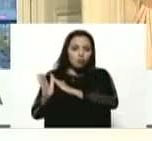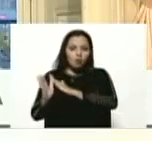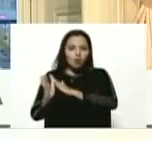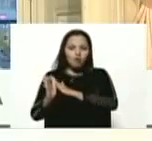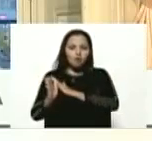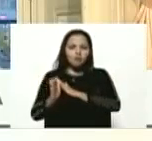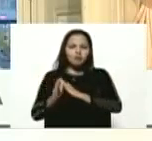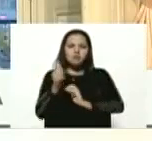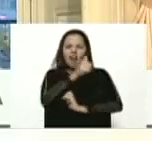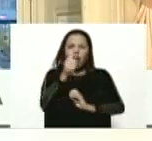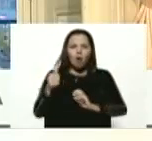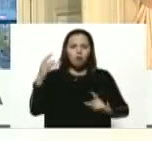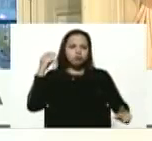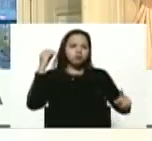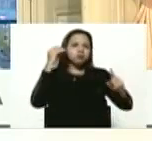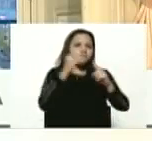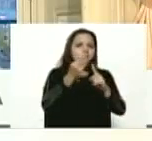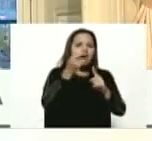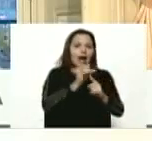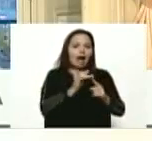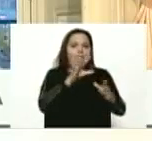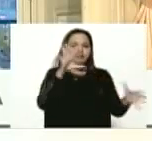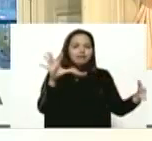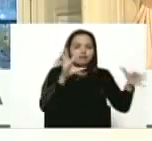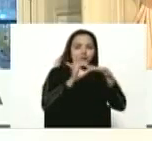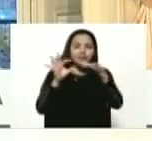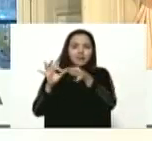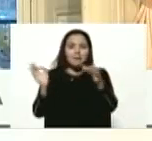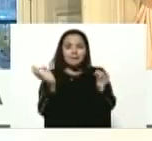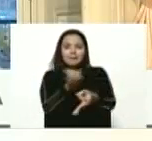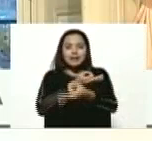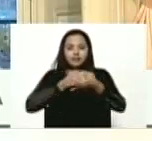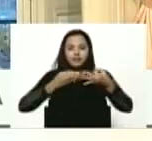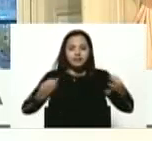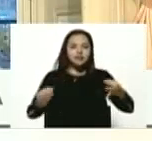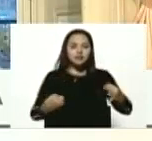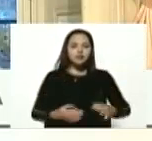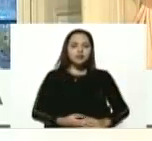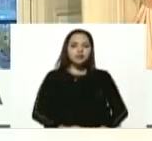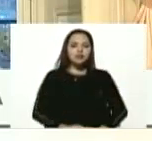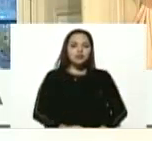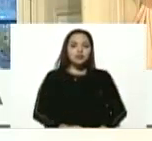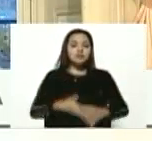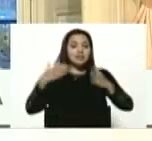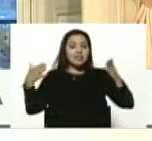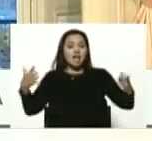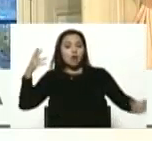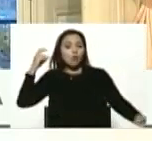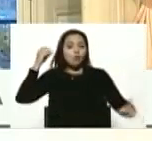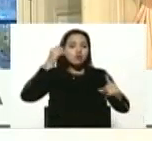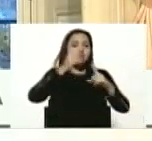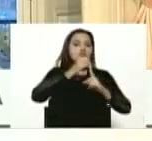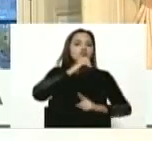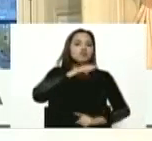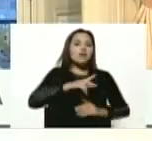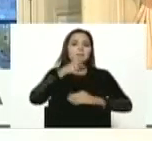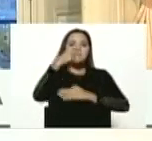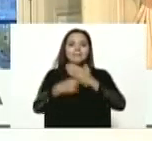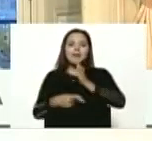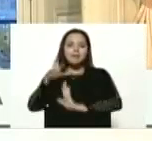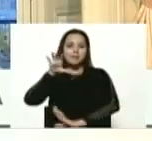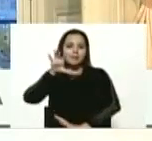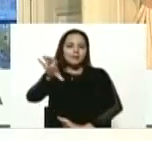cada vértice lo han encuadrado perfectamente en un gran objetivo histórico del plan de la